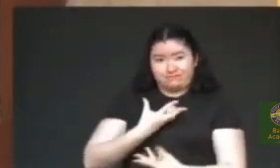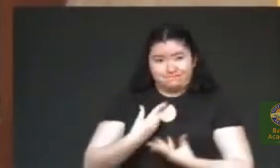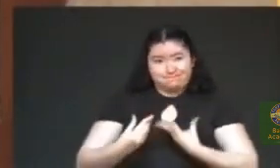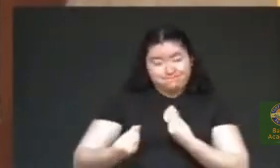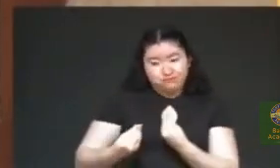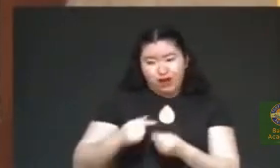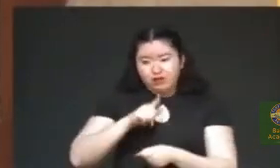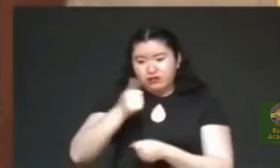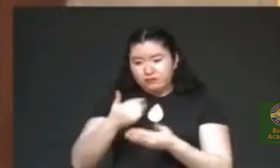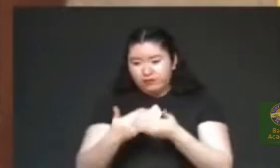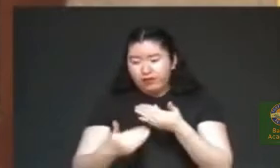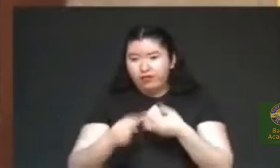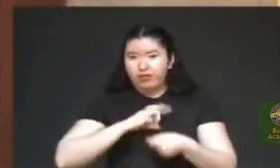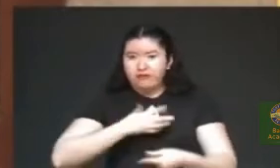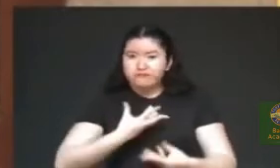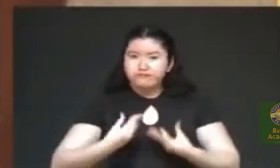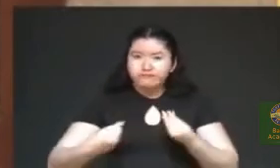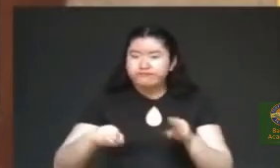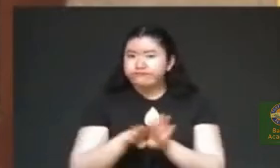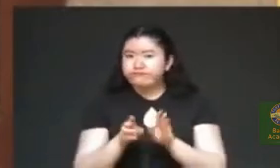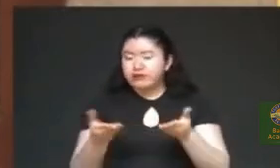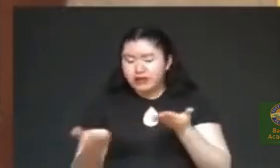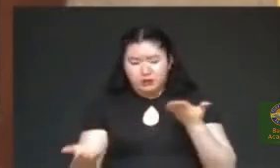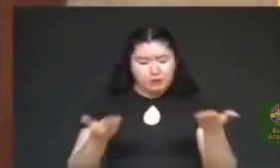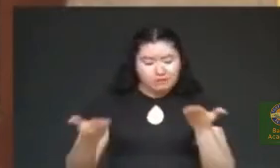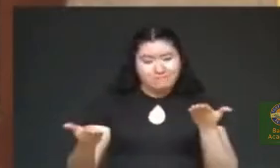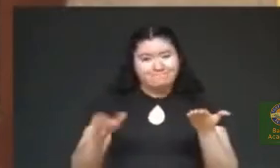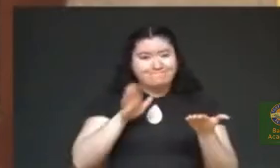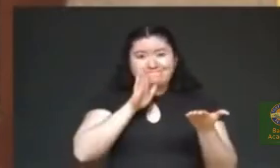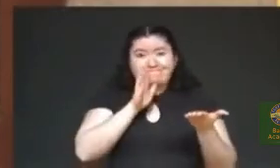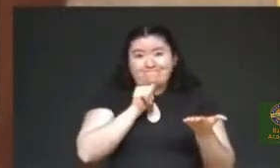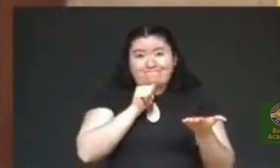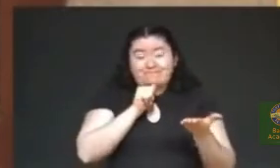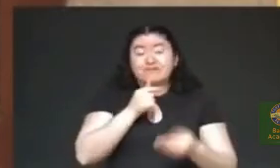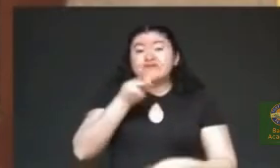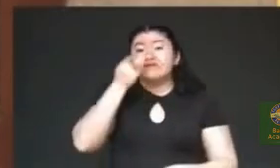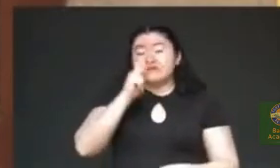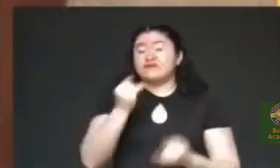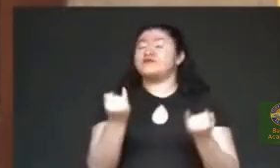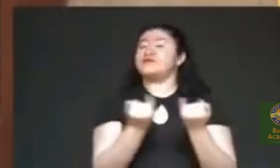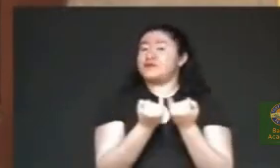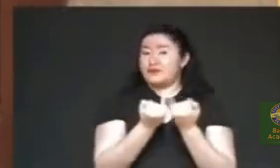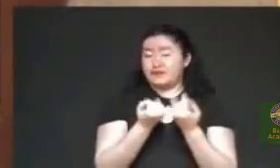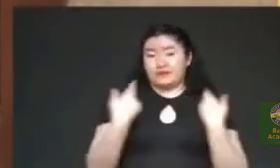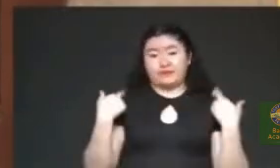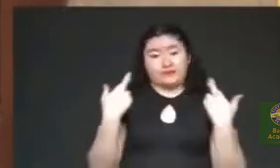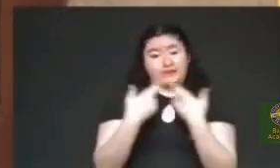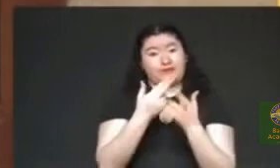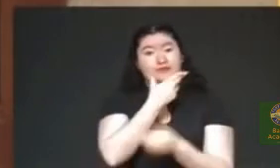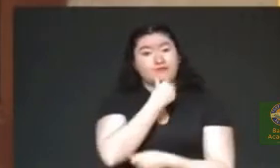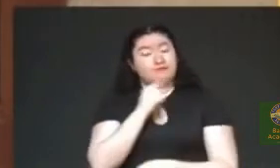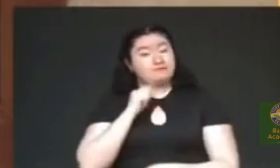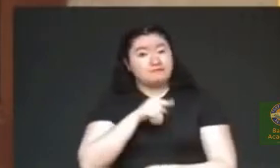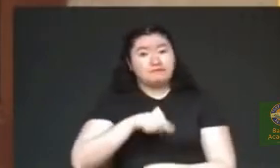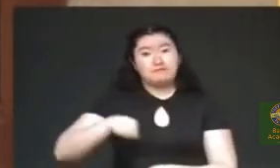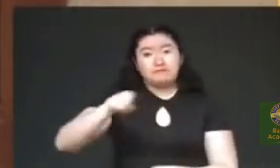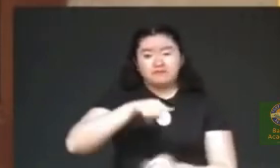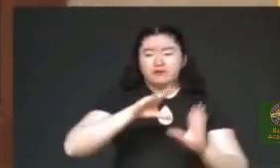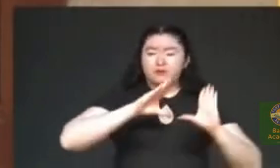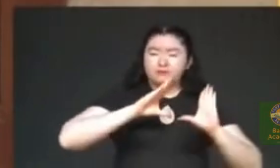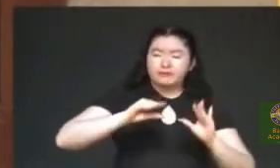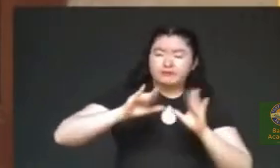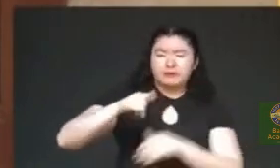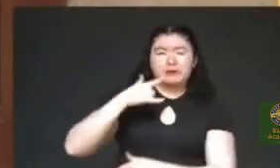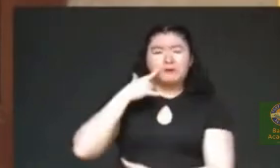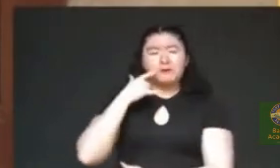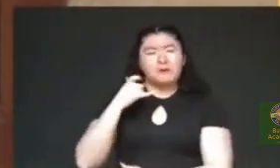sin embargo hay un gran esfuerzo, sobre todo que tenemos que reconocer, de las maestras y maestros para continuar los aprendizajes. En